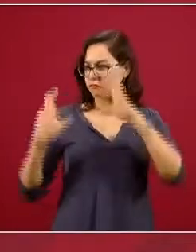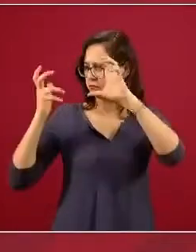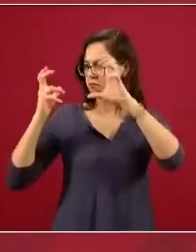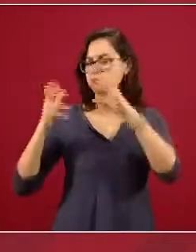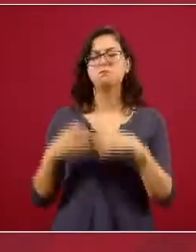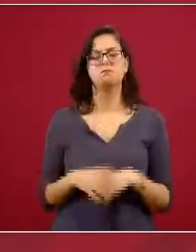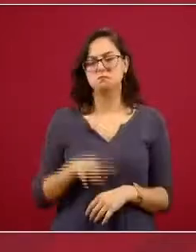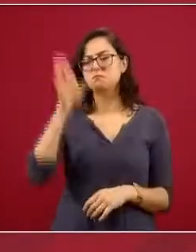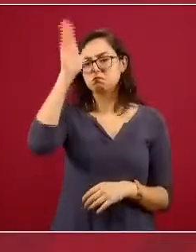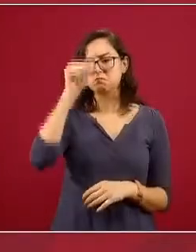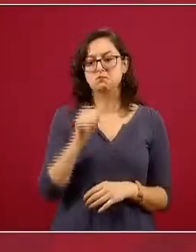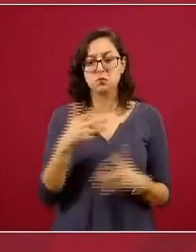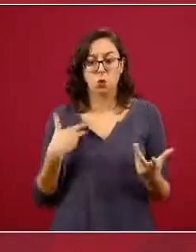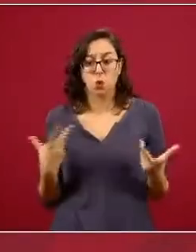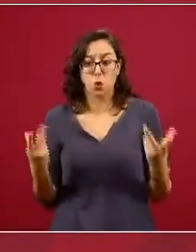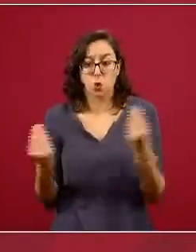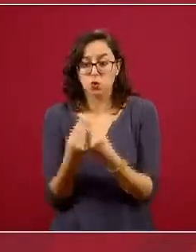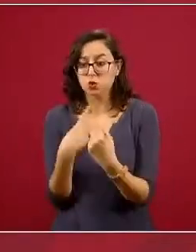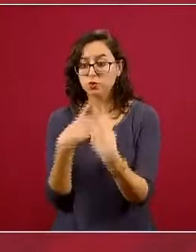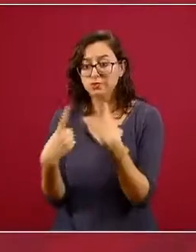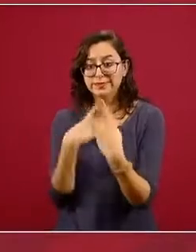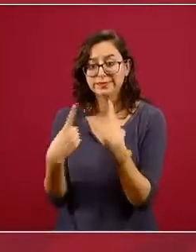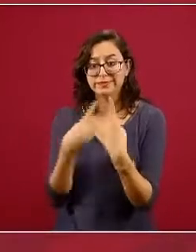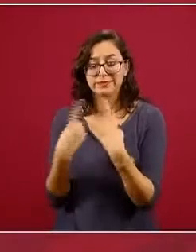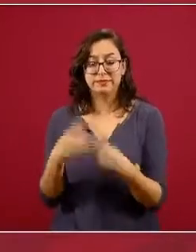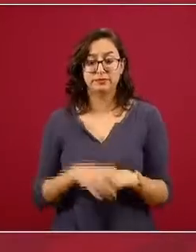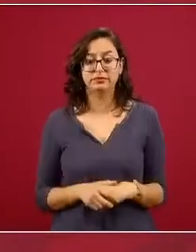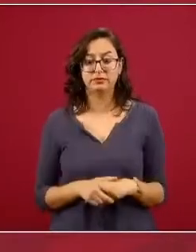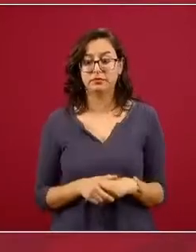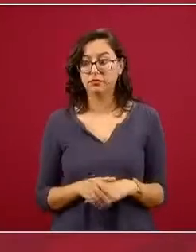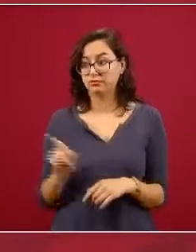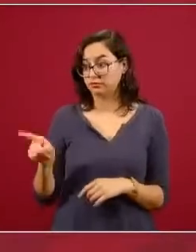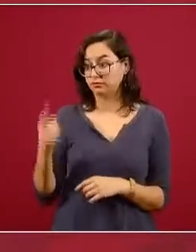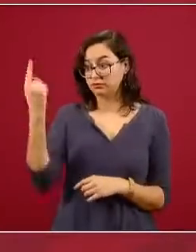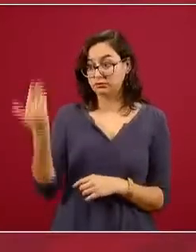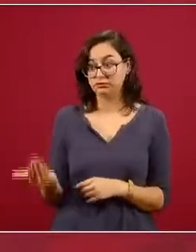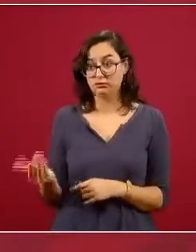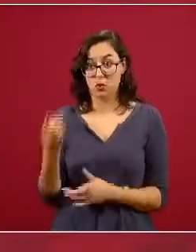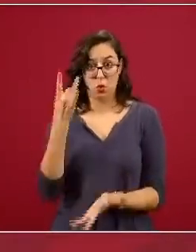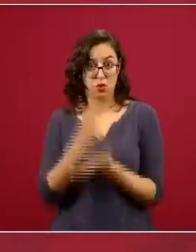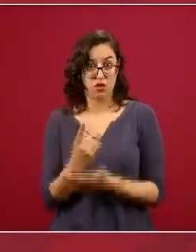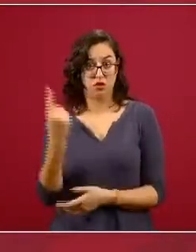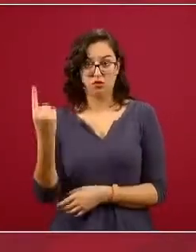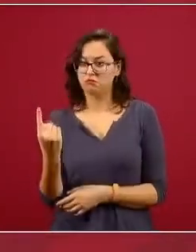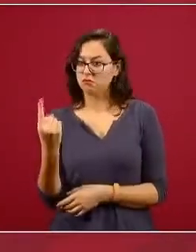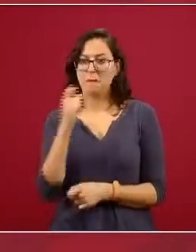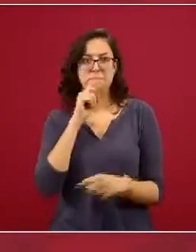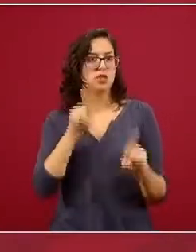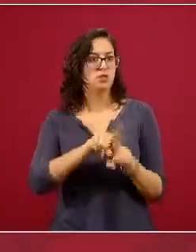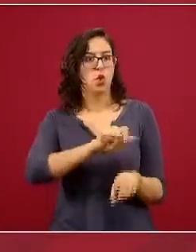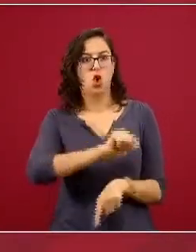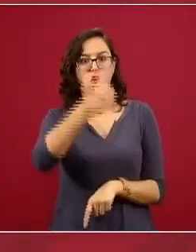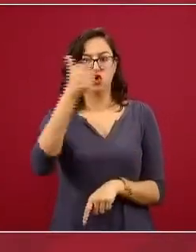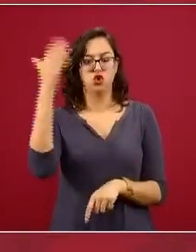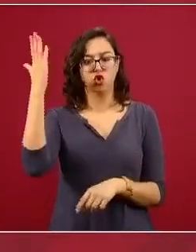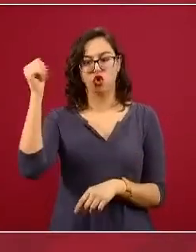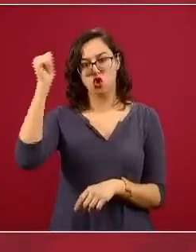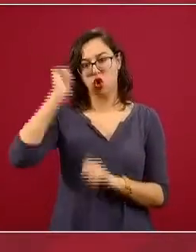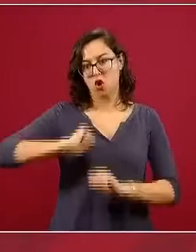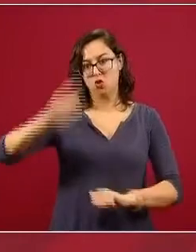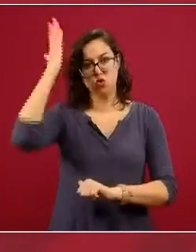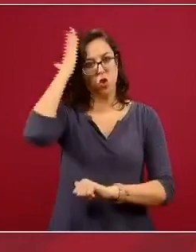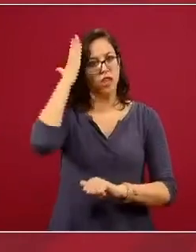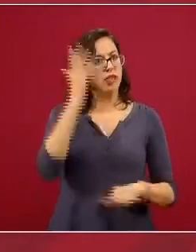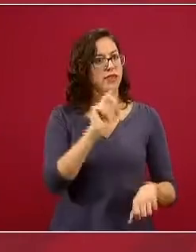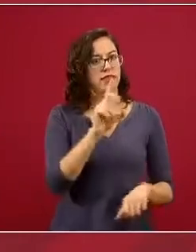hacemos juntos, y no solo con ella, sino con los otros 31 mandatarios y mandatarias